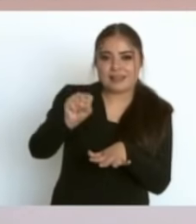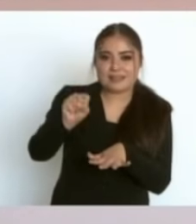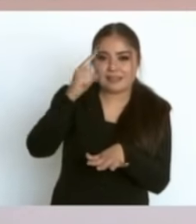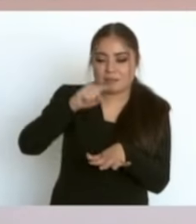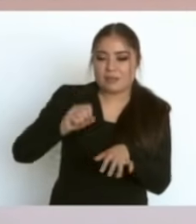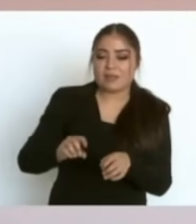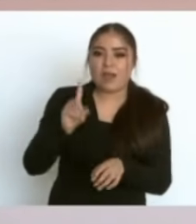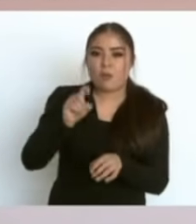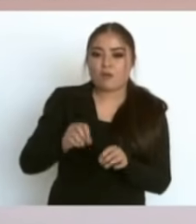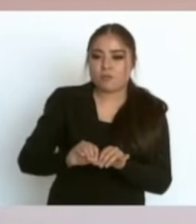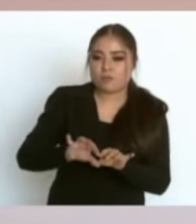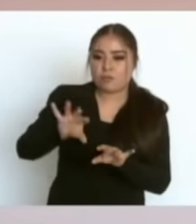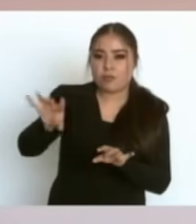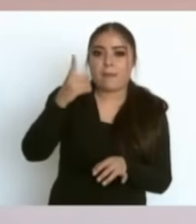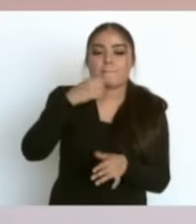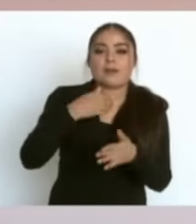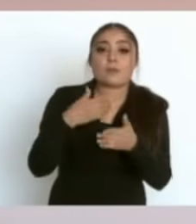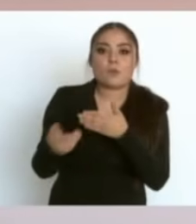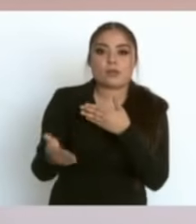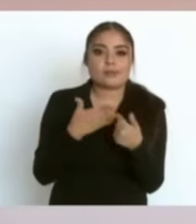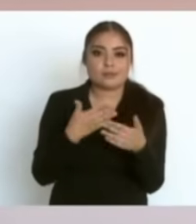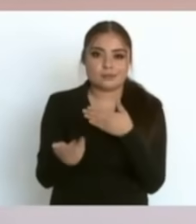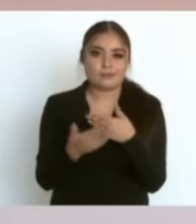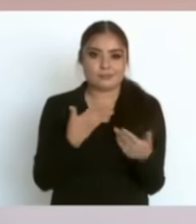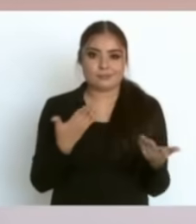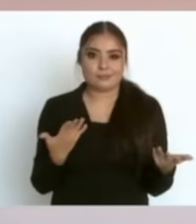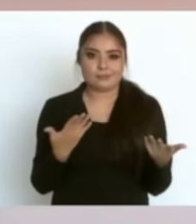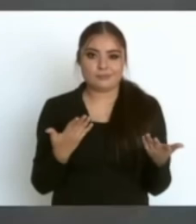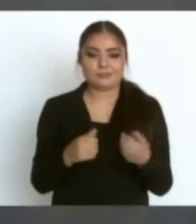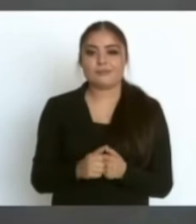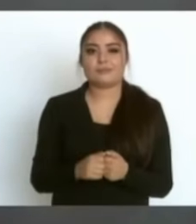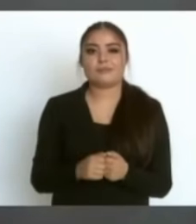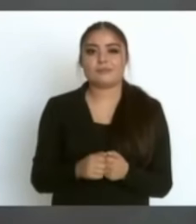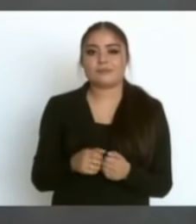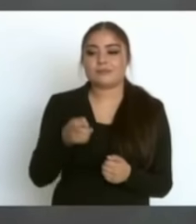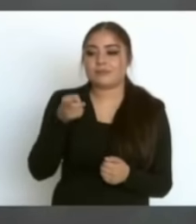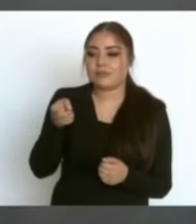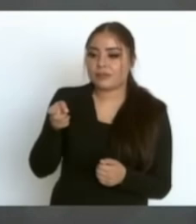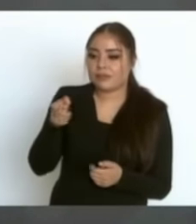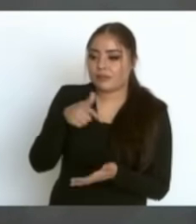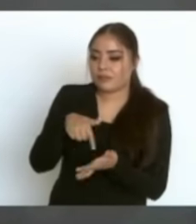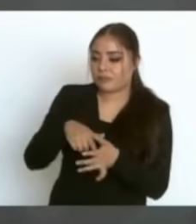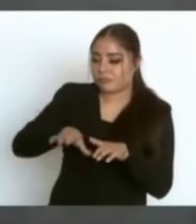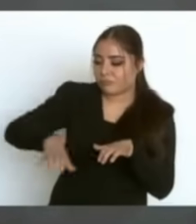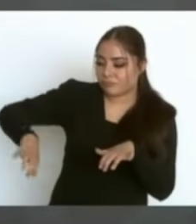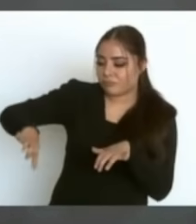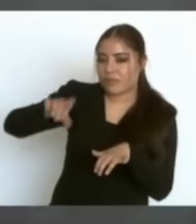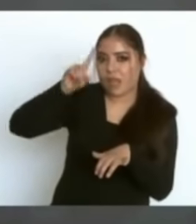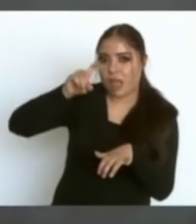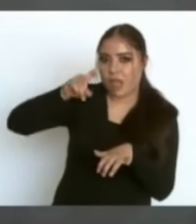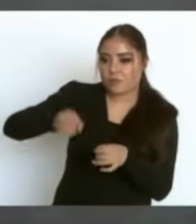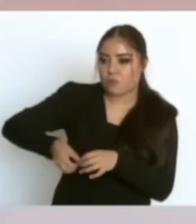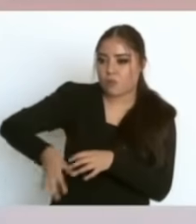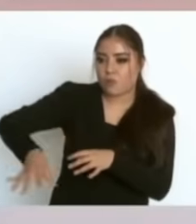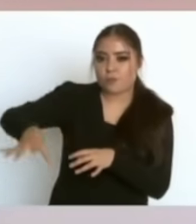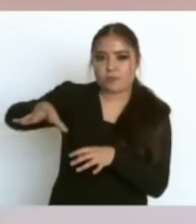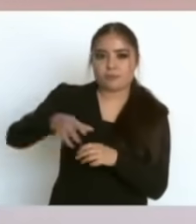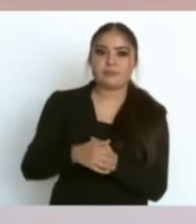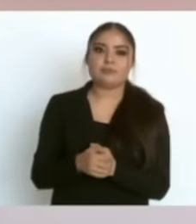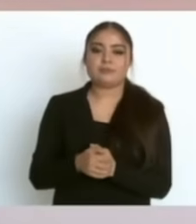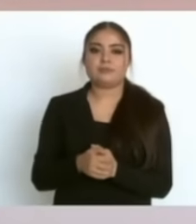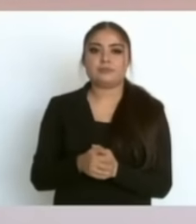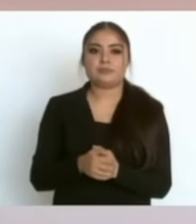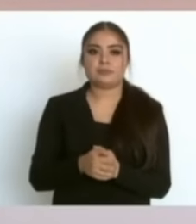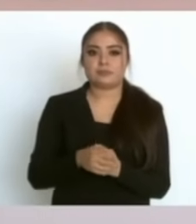riego para modernizar los sistemas de riego y que esto también no significa ahorros